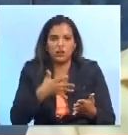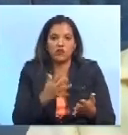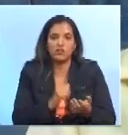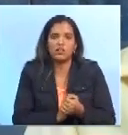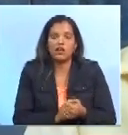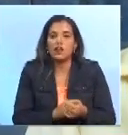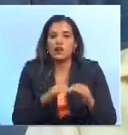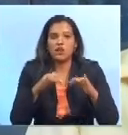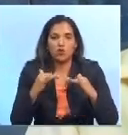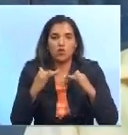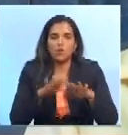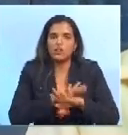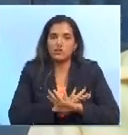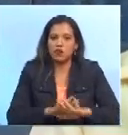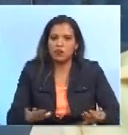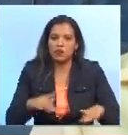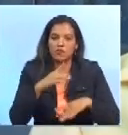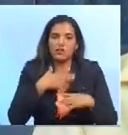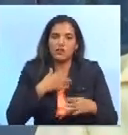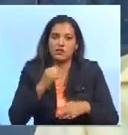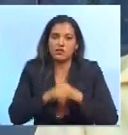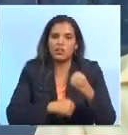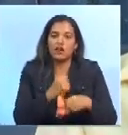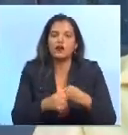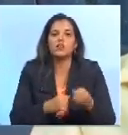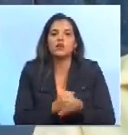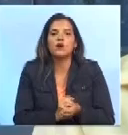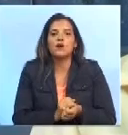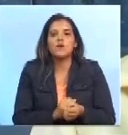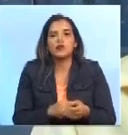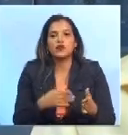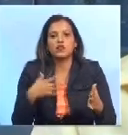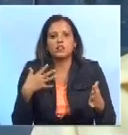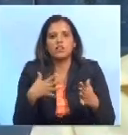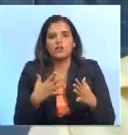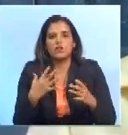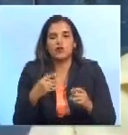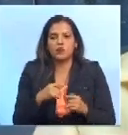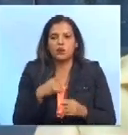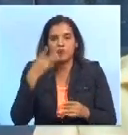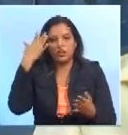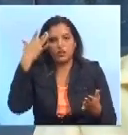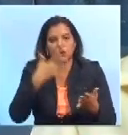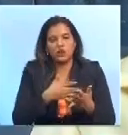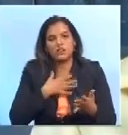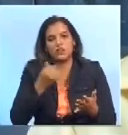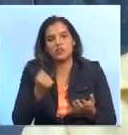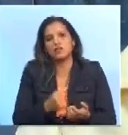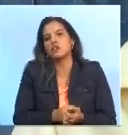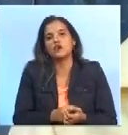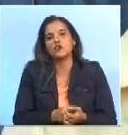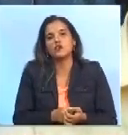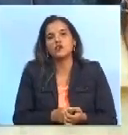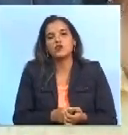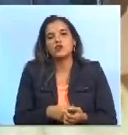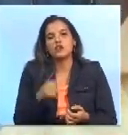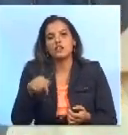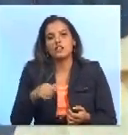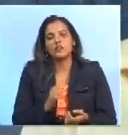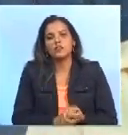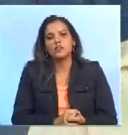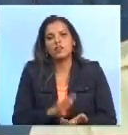este año lectivo a fin de no evitar algún impacto social también para los estudiantes que están en permanencia de esa institución